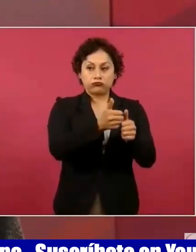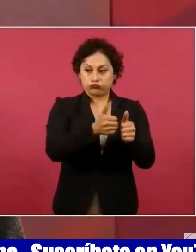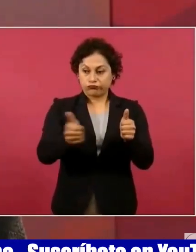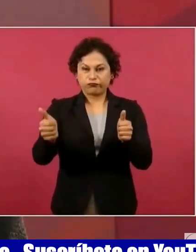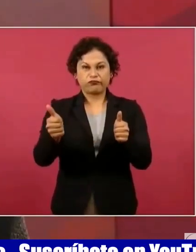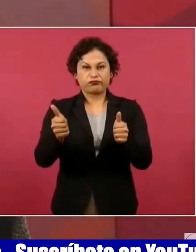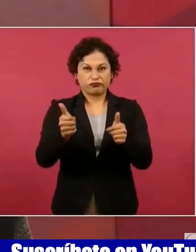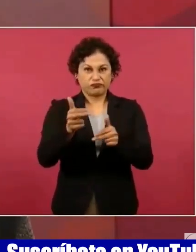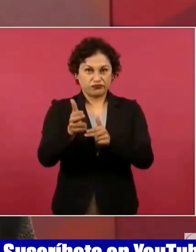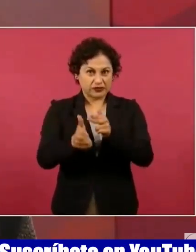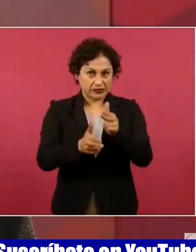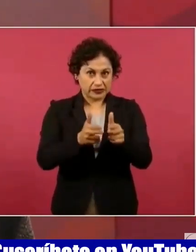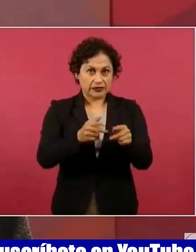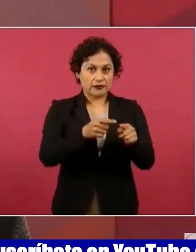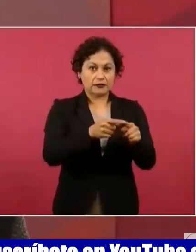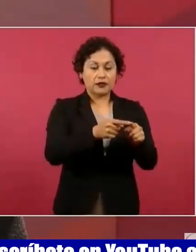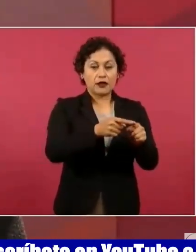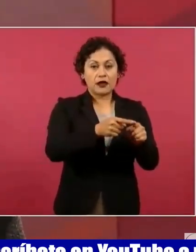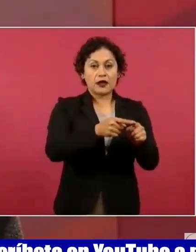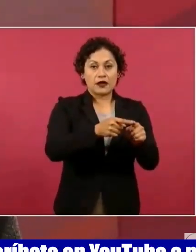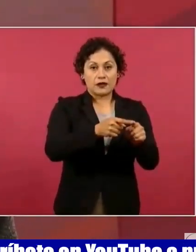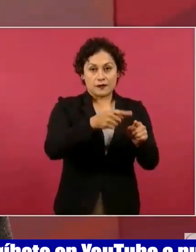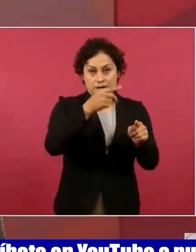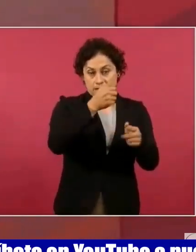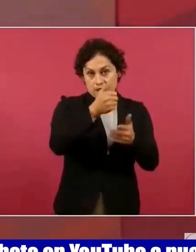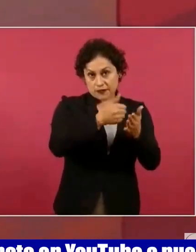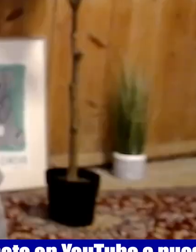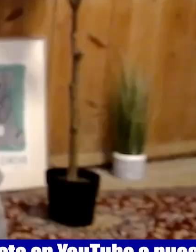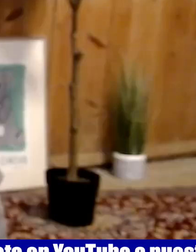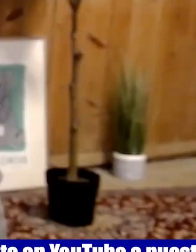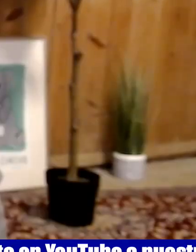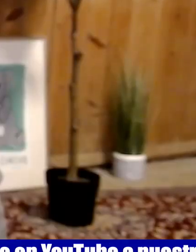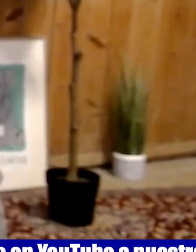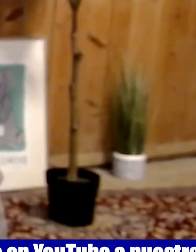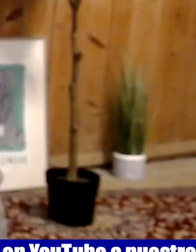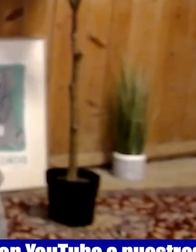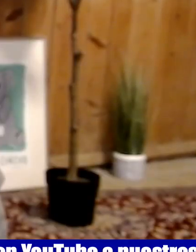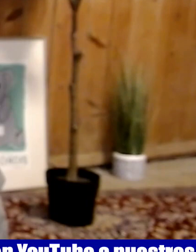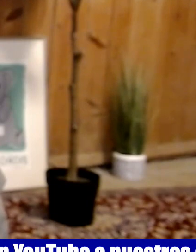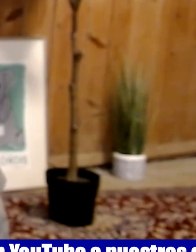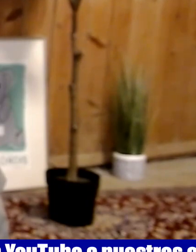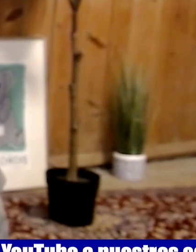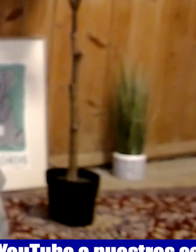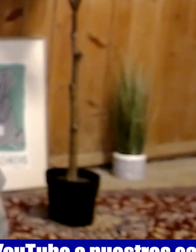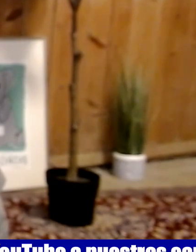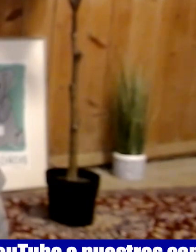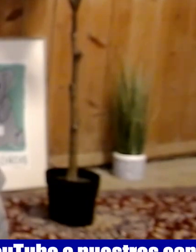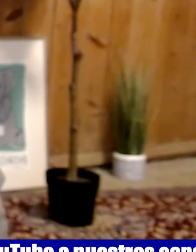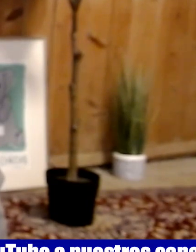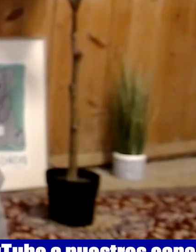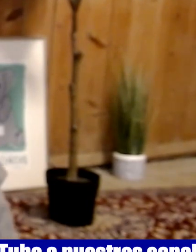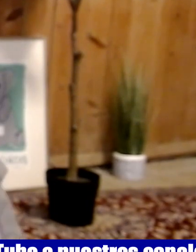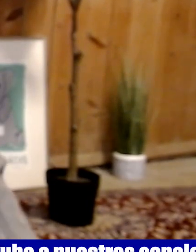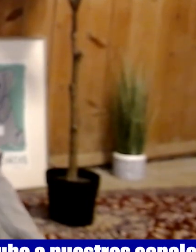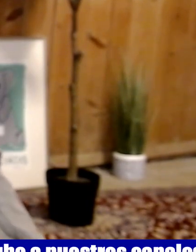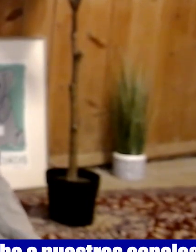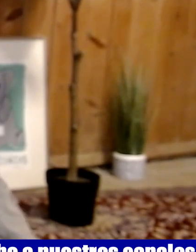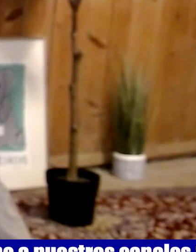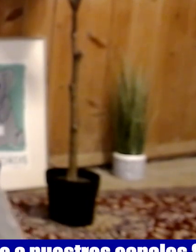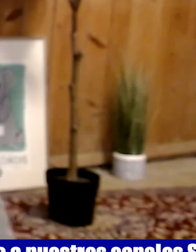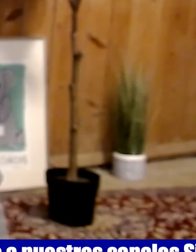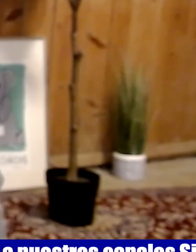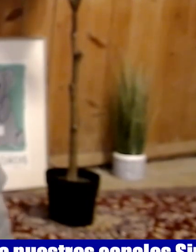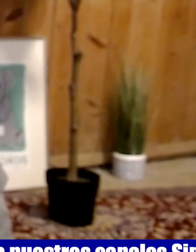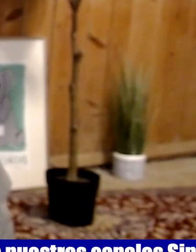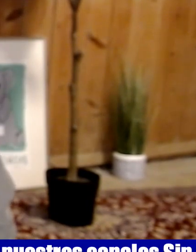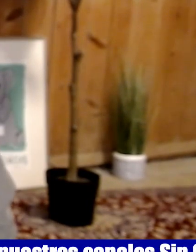y es que además, pues, es muy interesante, ¿no? María Luisa